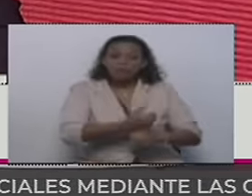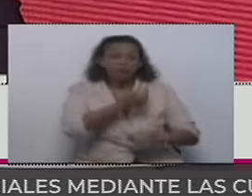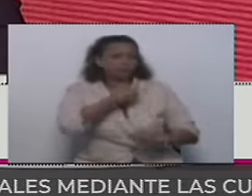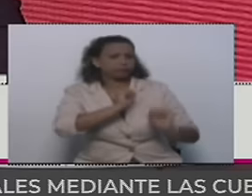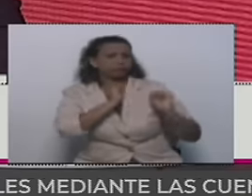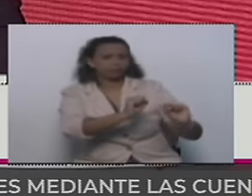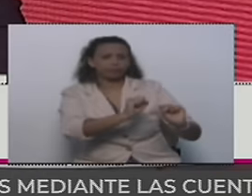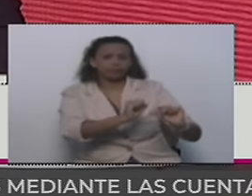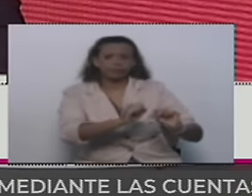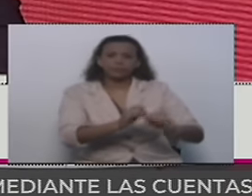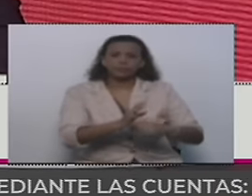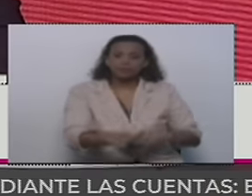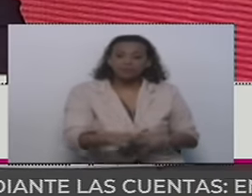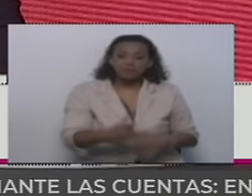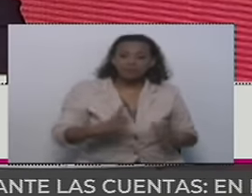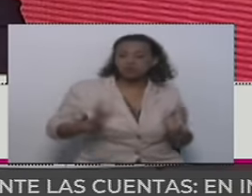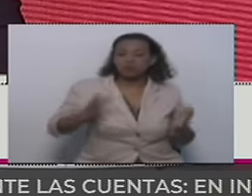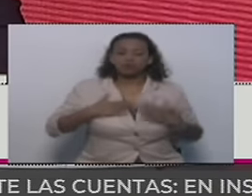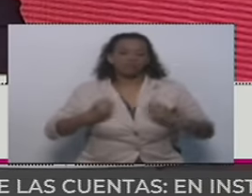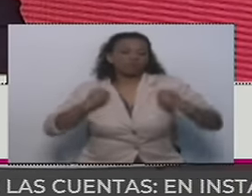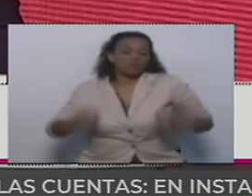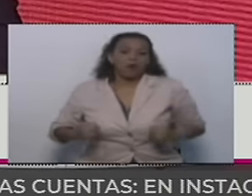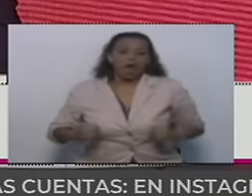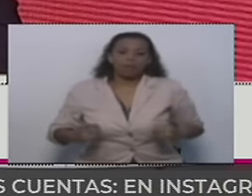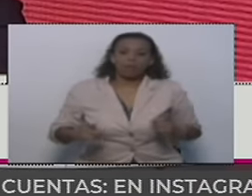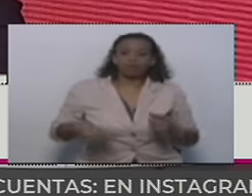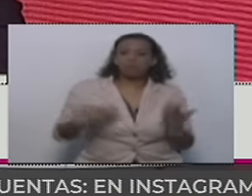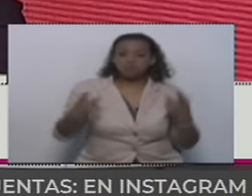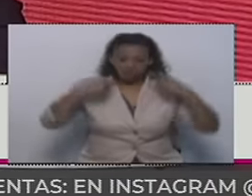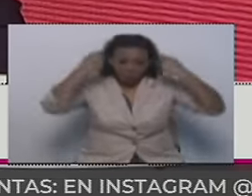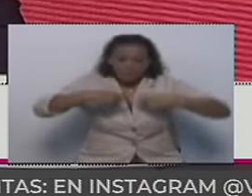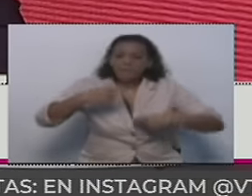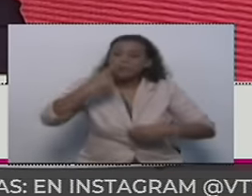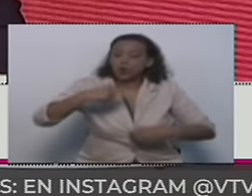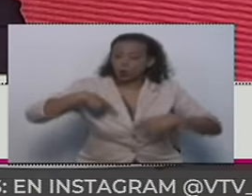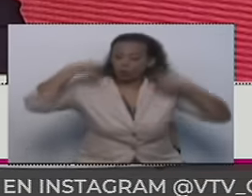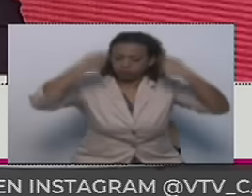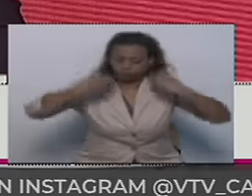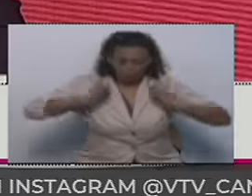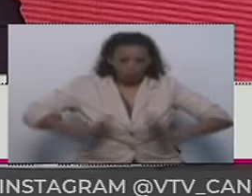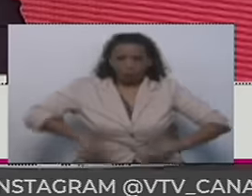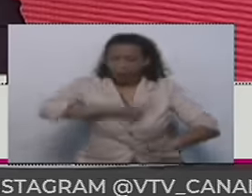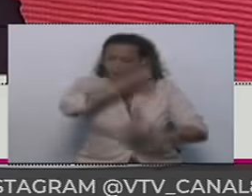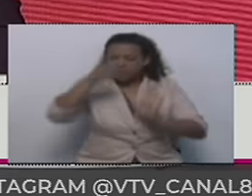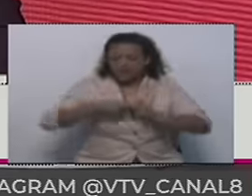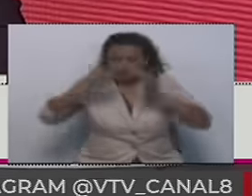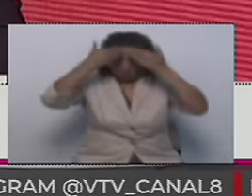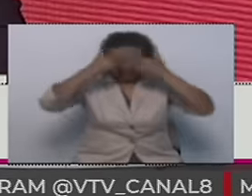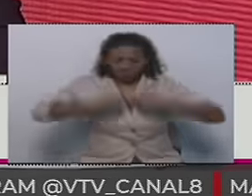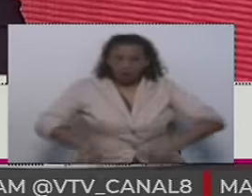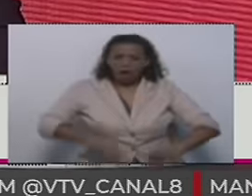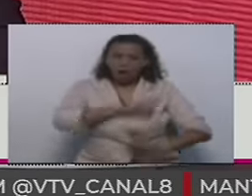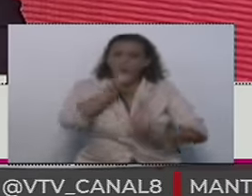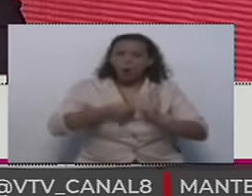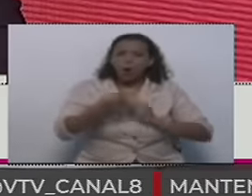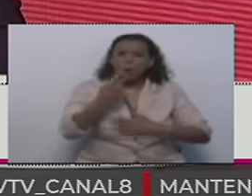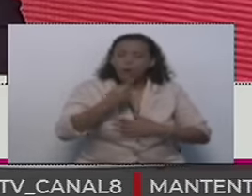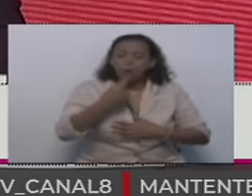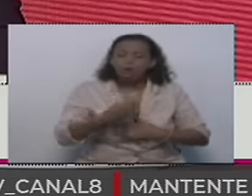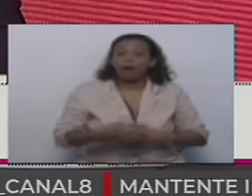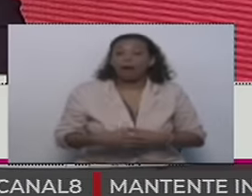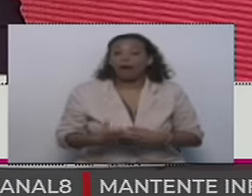intolerancia, se rebeló, y su forma de rebeldía fue: me visto de rojo, ¿verdad? Y